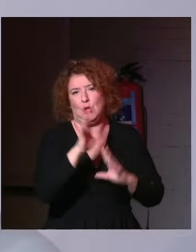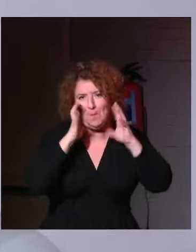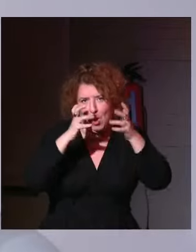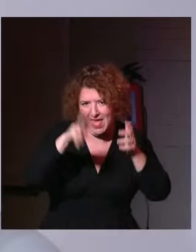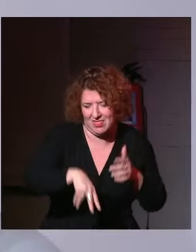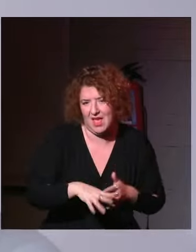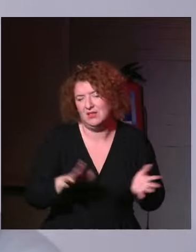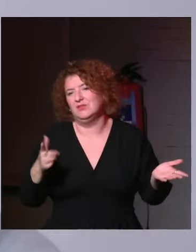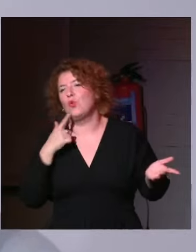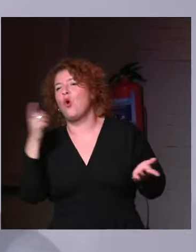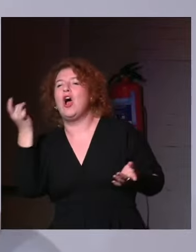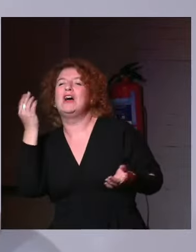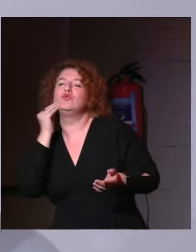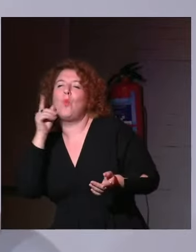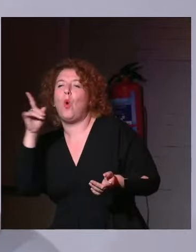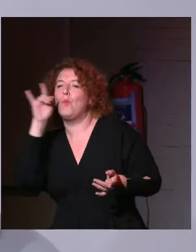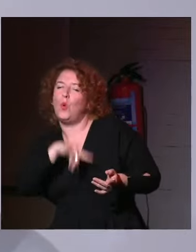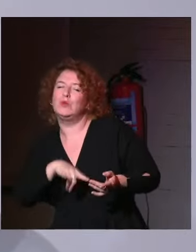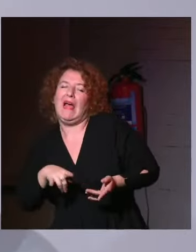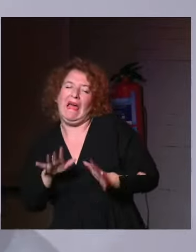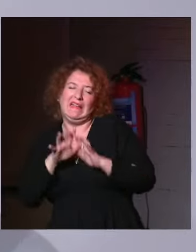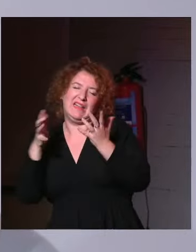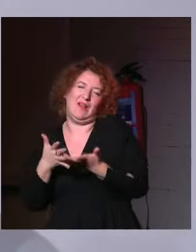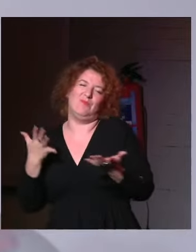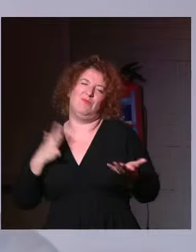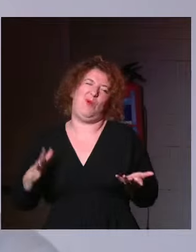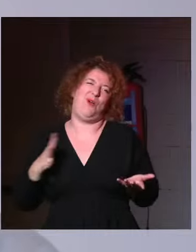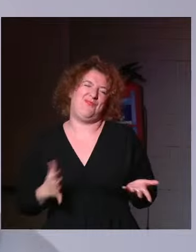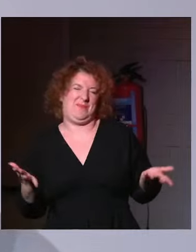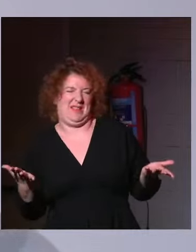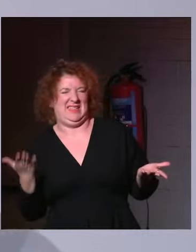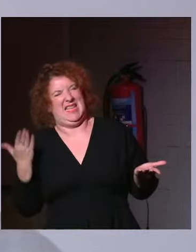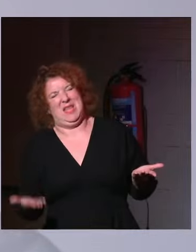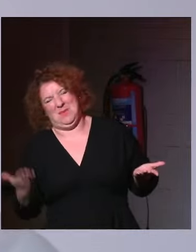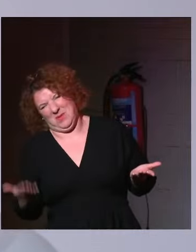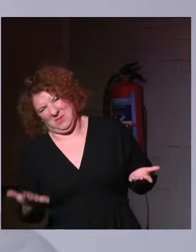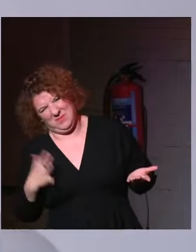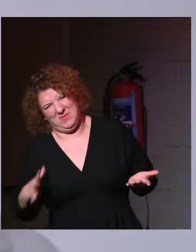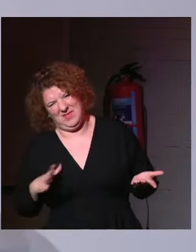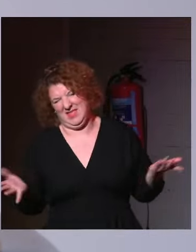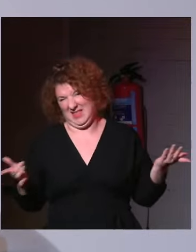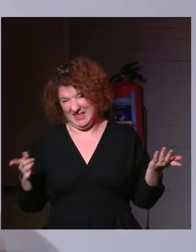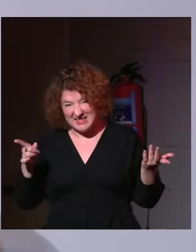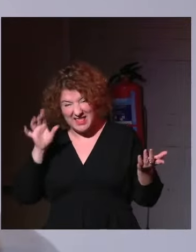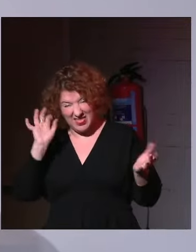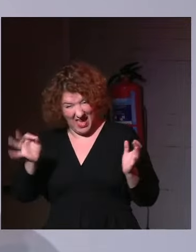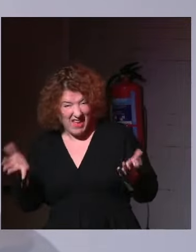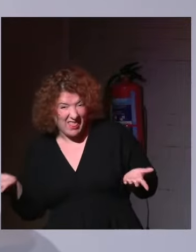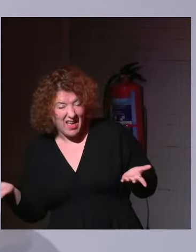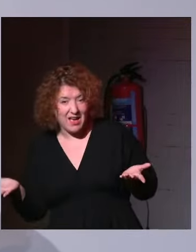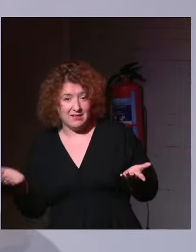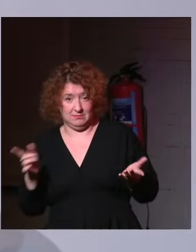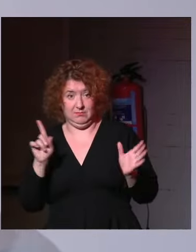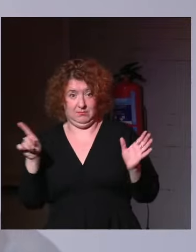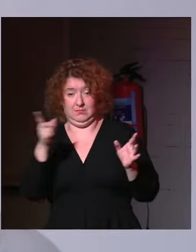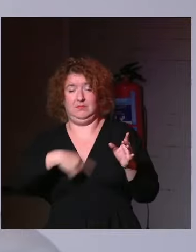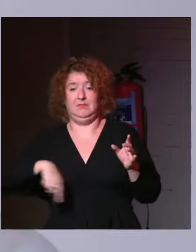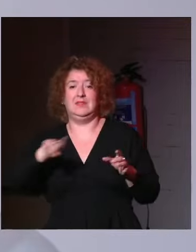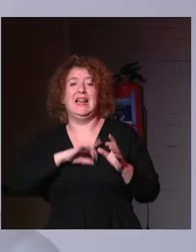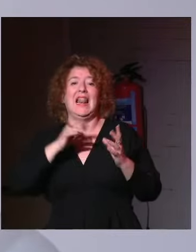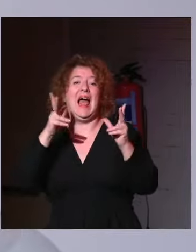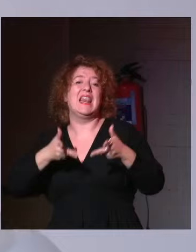te digan estúpida o en internet eso qué importa eso De verdad no te toca y esto era lo que nos decía la comunidad de libertad de